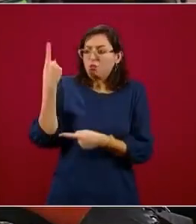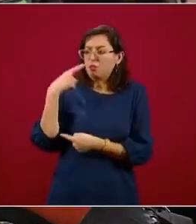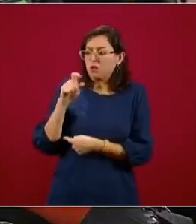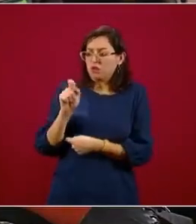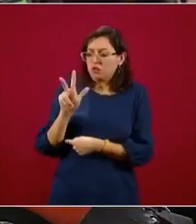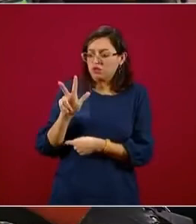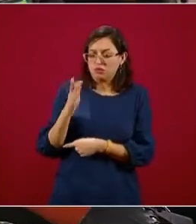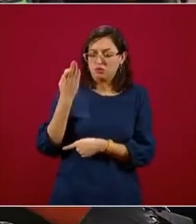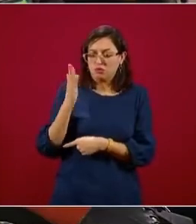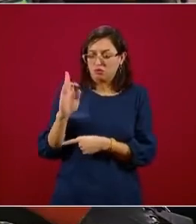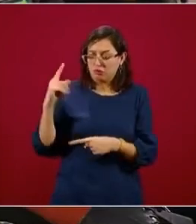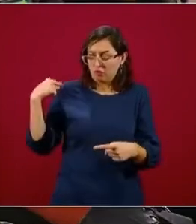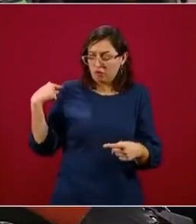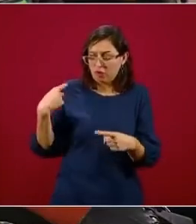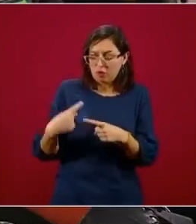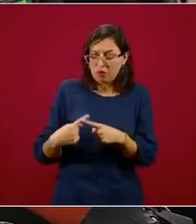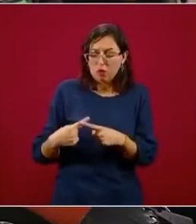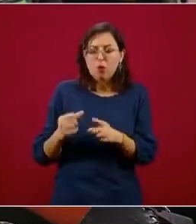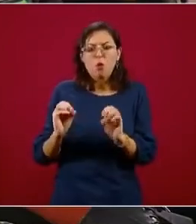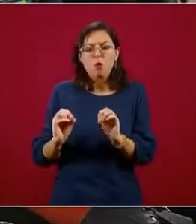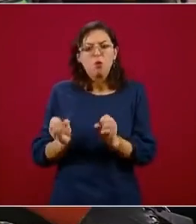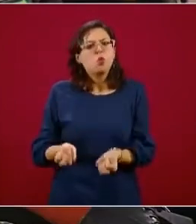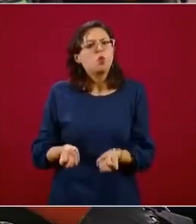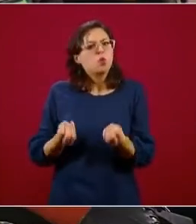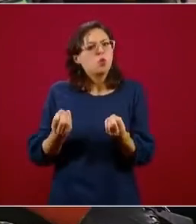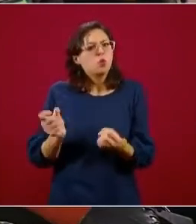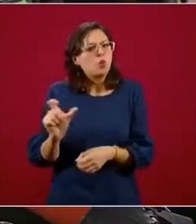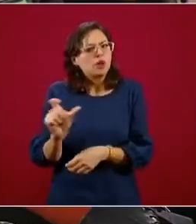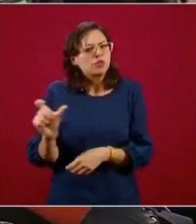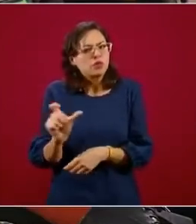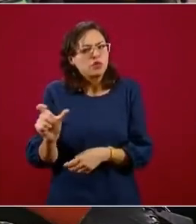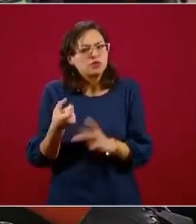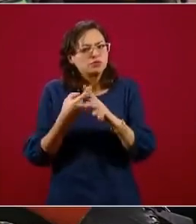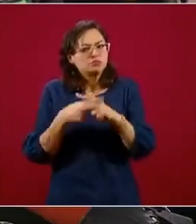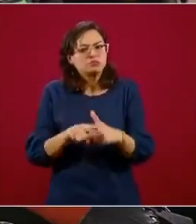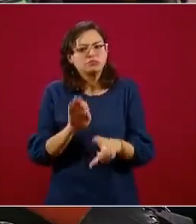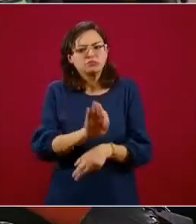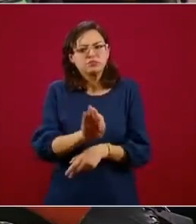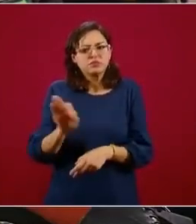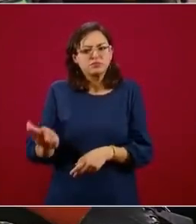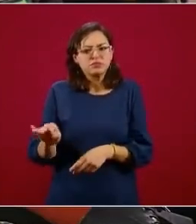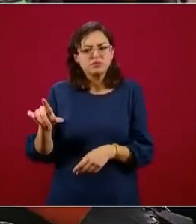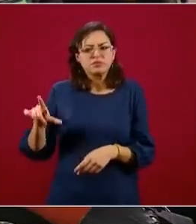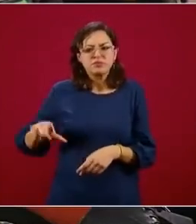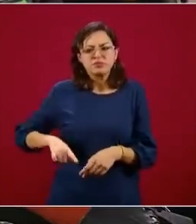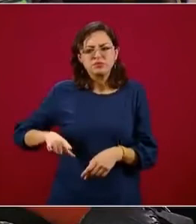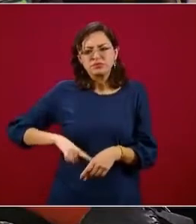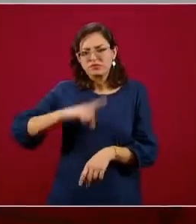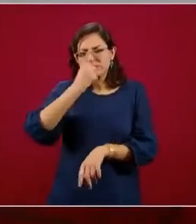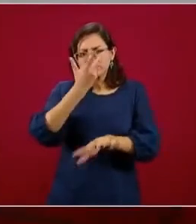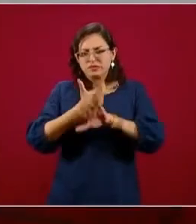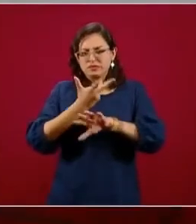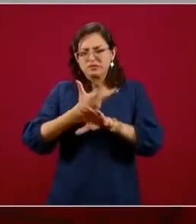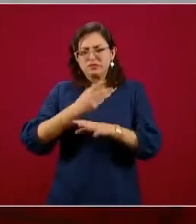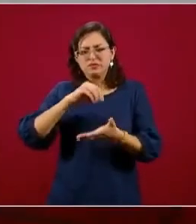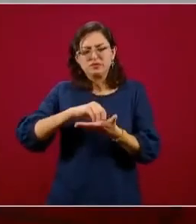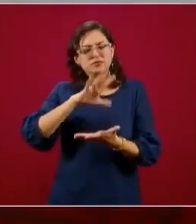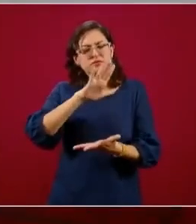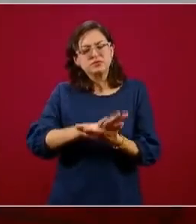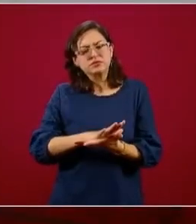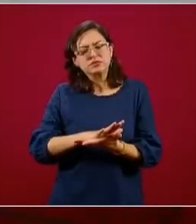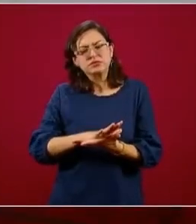de febrero, o desde qué fecha está anunciando el gobierno estadounidense que se registra este